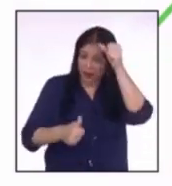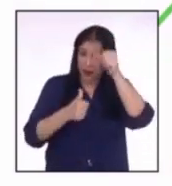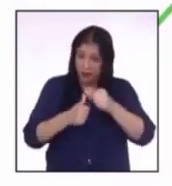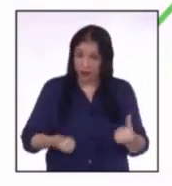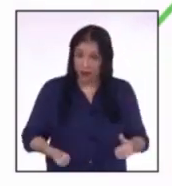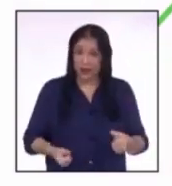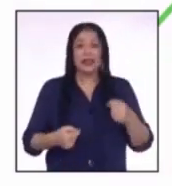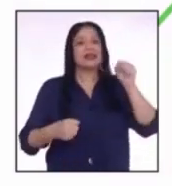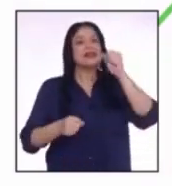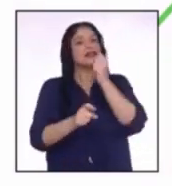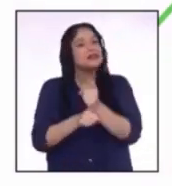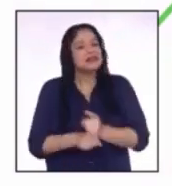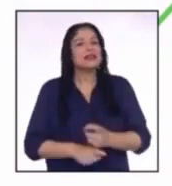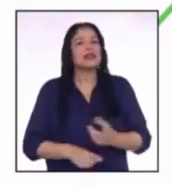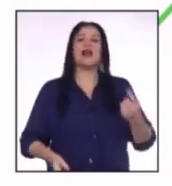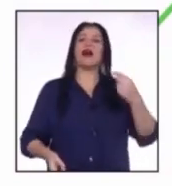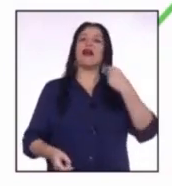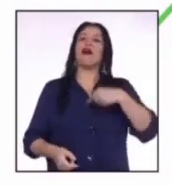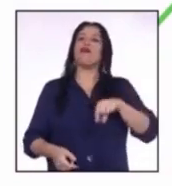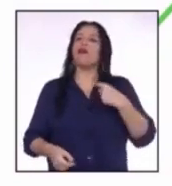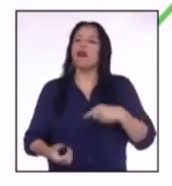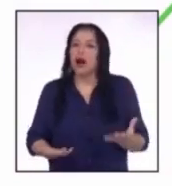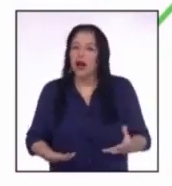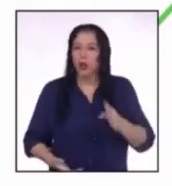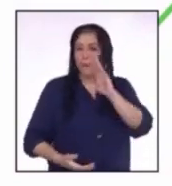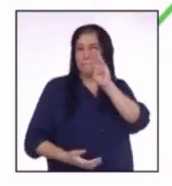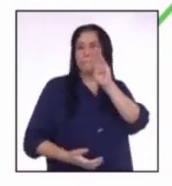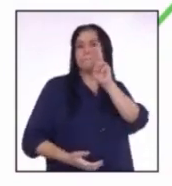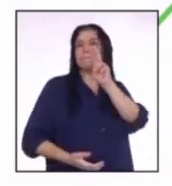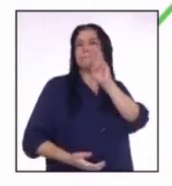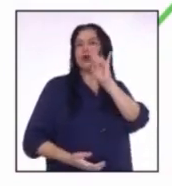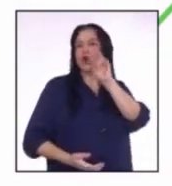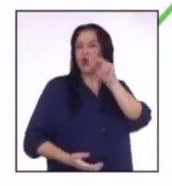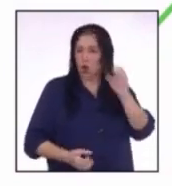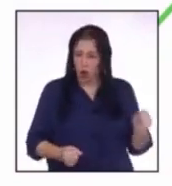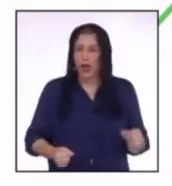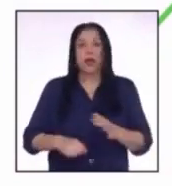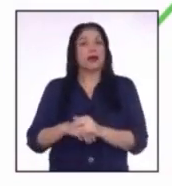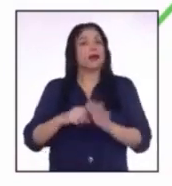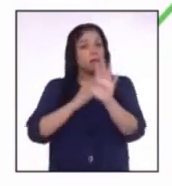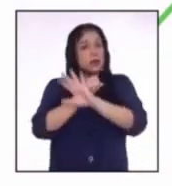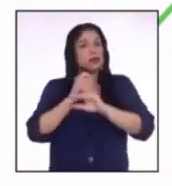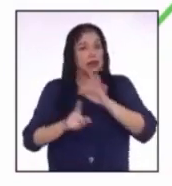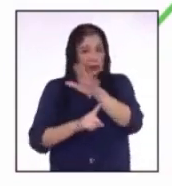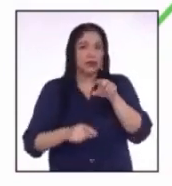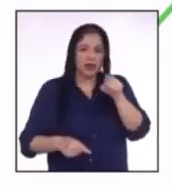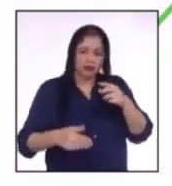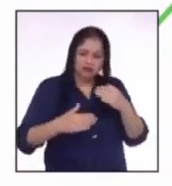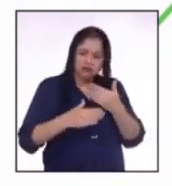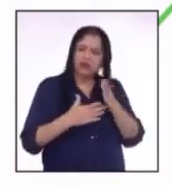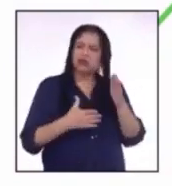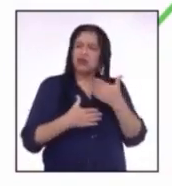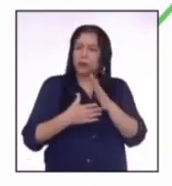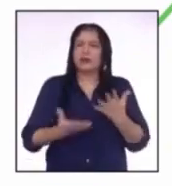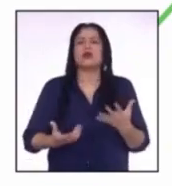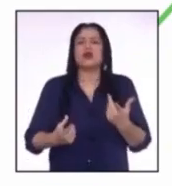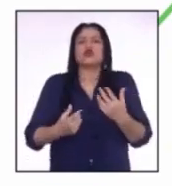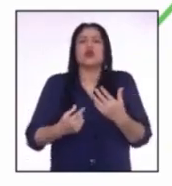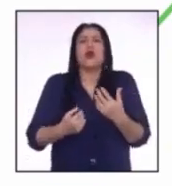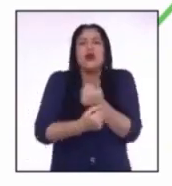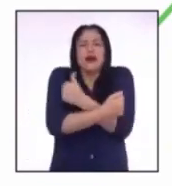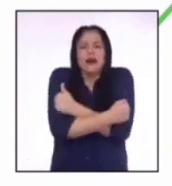era el abogado ambientalista bruno monteferri bruno nos compartió que su vocación y su